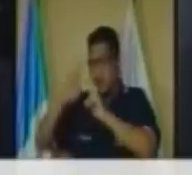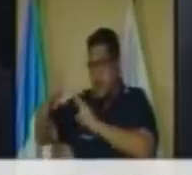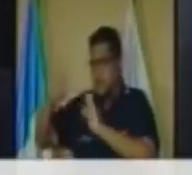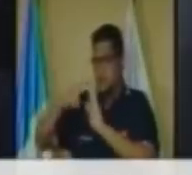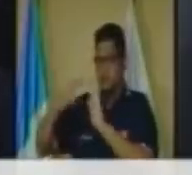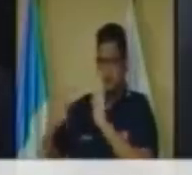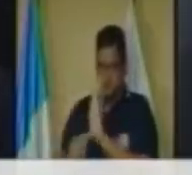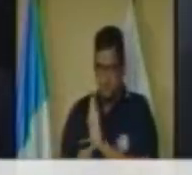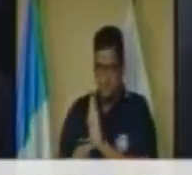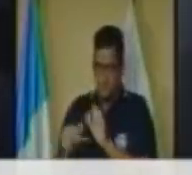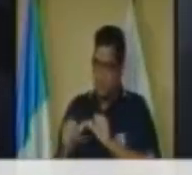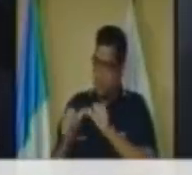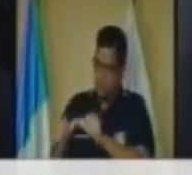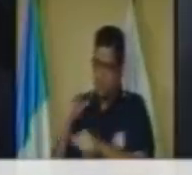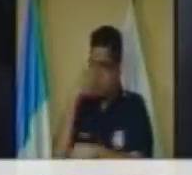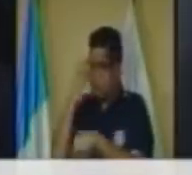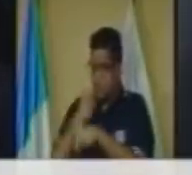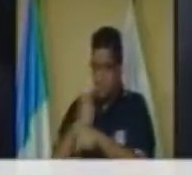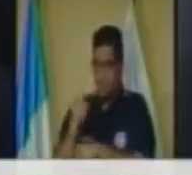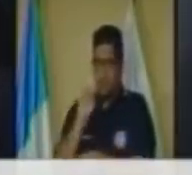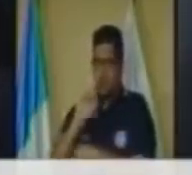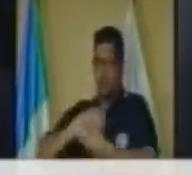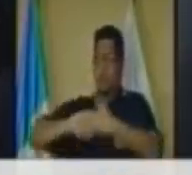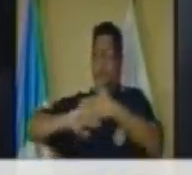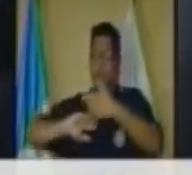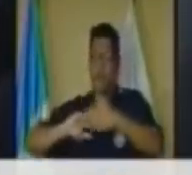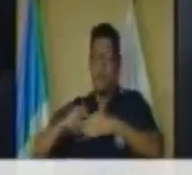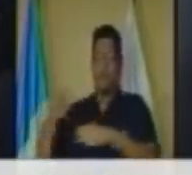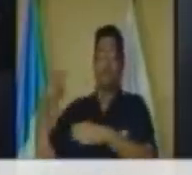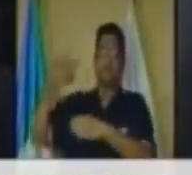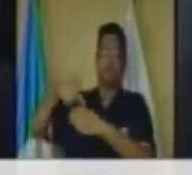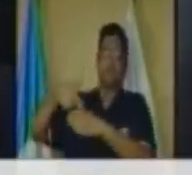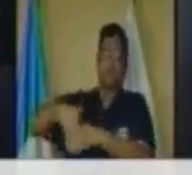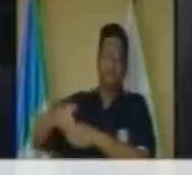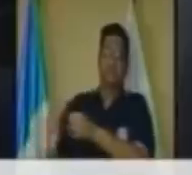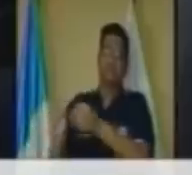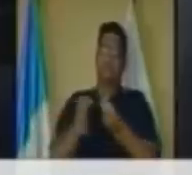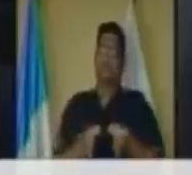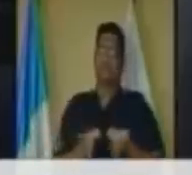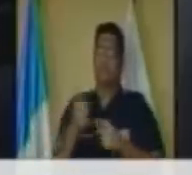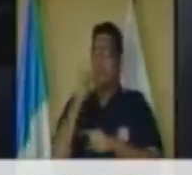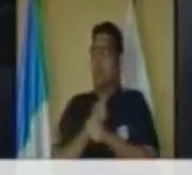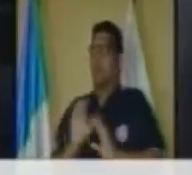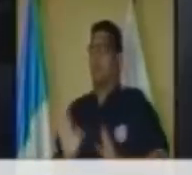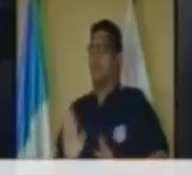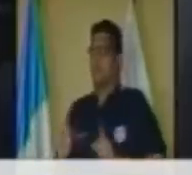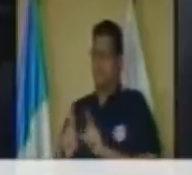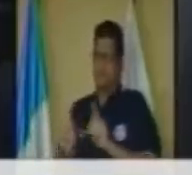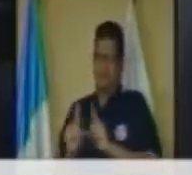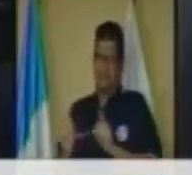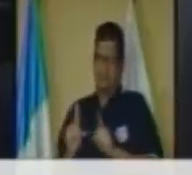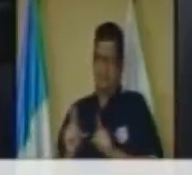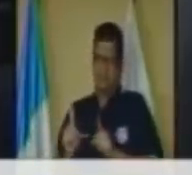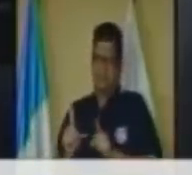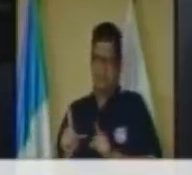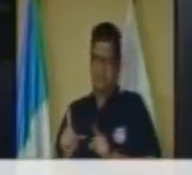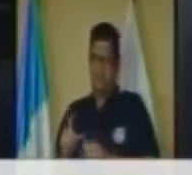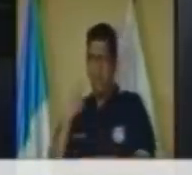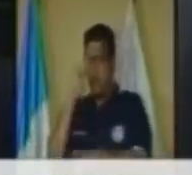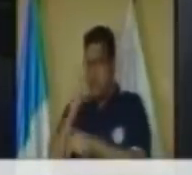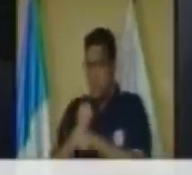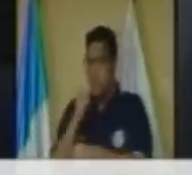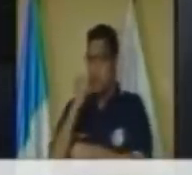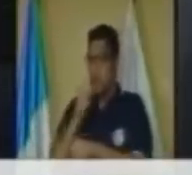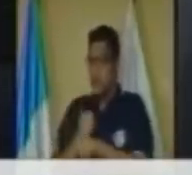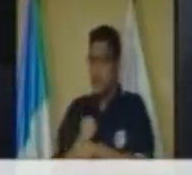siguen laborando. Ellos no van a parar, porque por eso fuimos muy claros en decir lo público, lo laboral sigue.